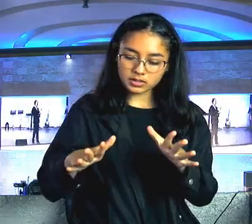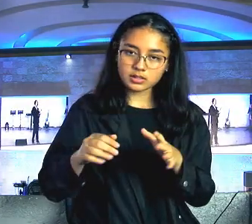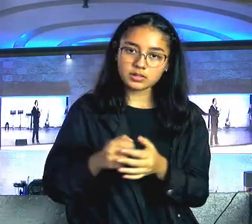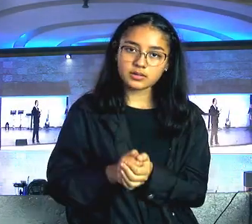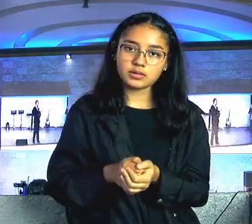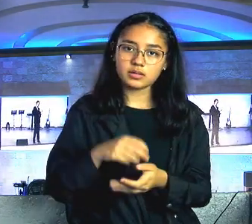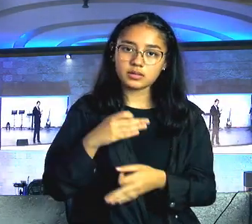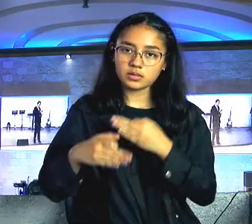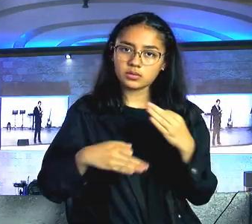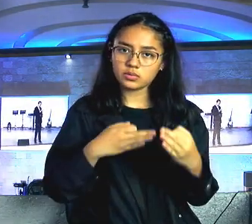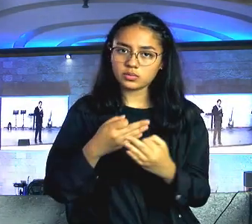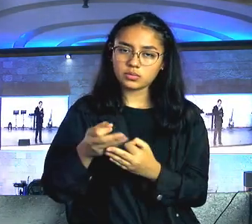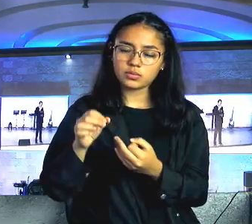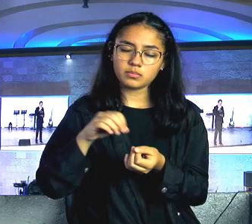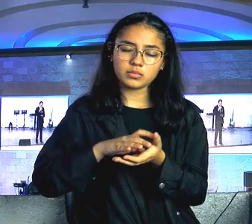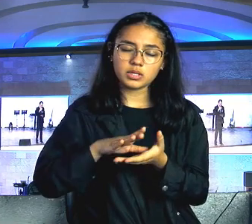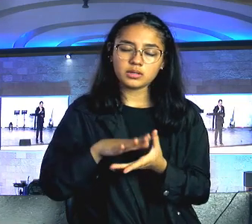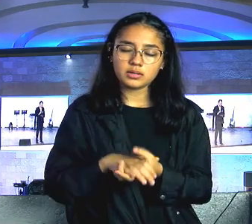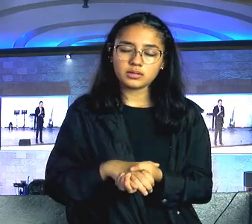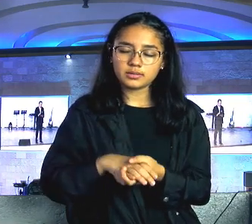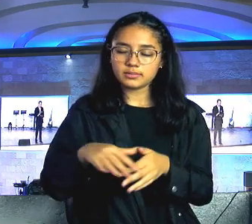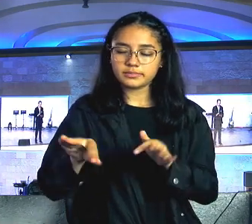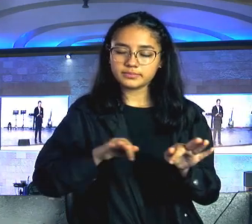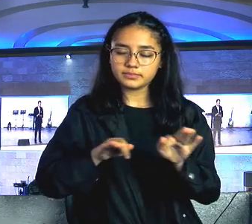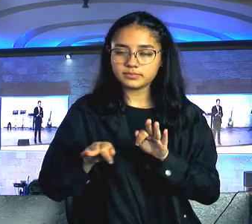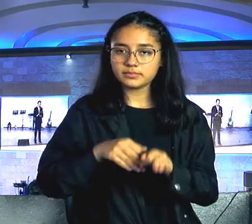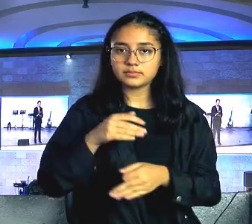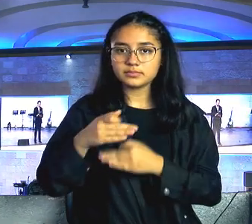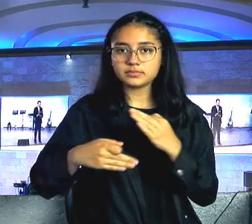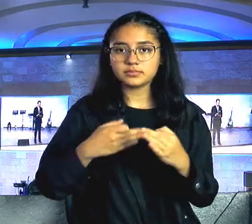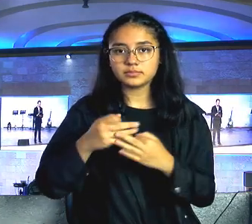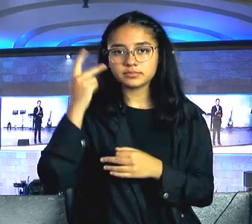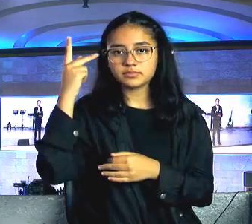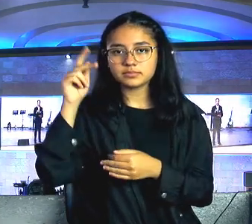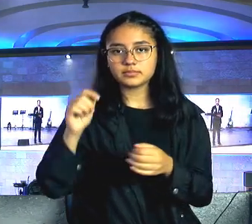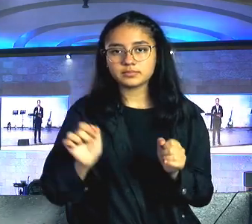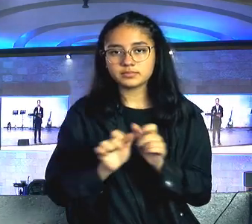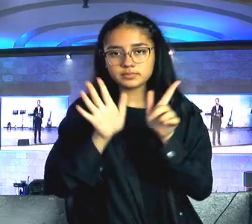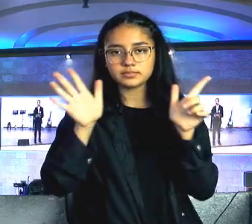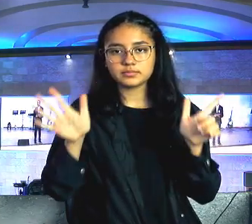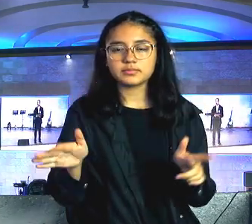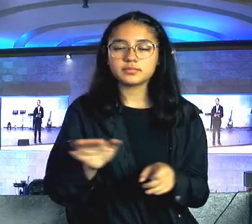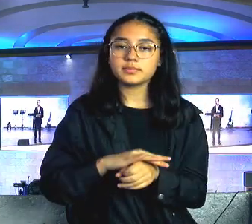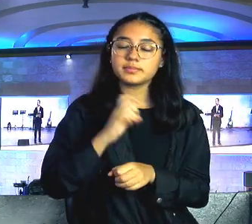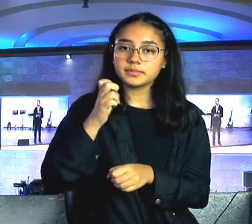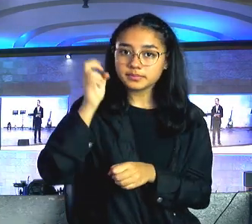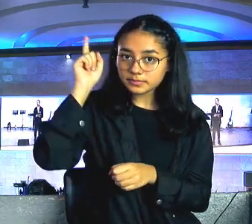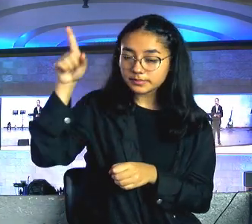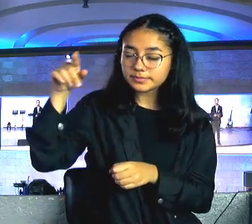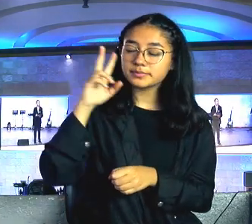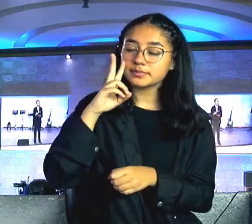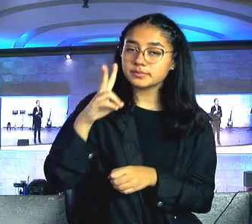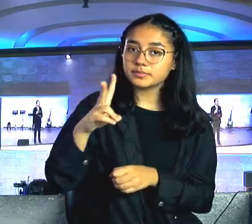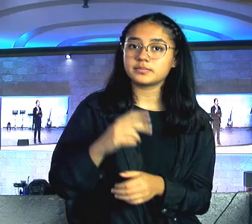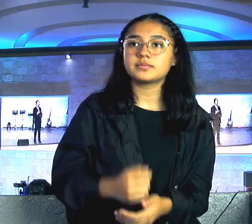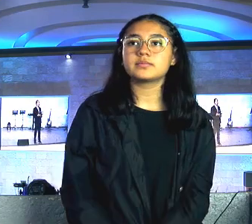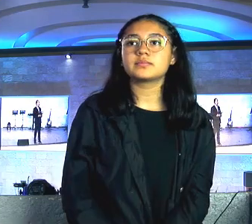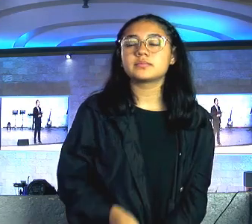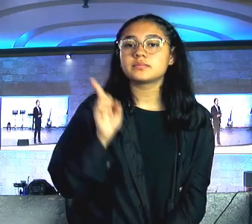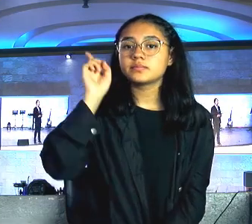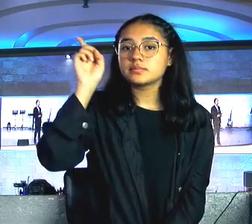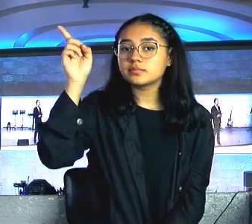tu casa, tu trabajo de su gloria. Por eso Él te está viendo todo el tiempo, porque Él quiere